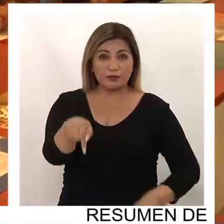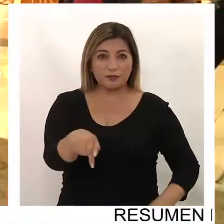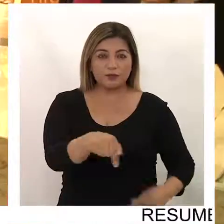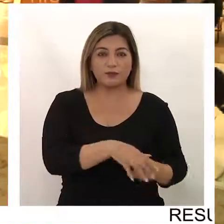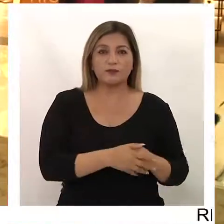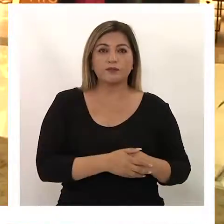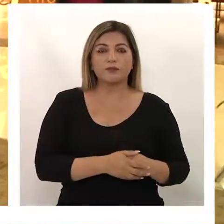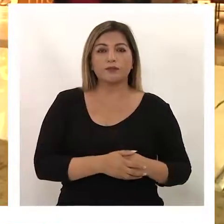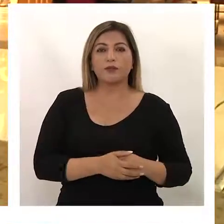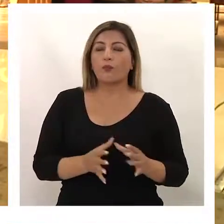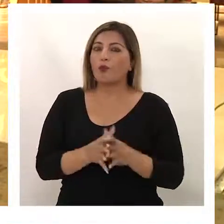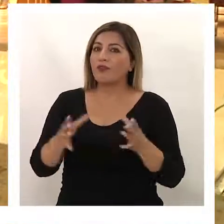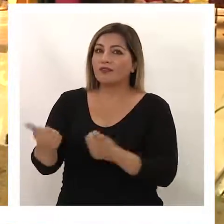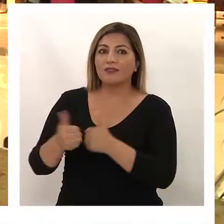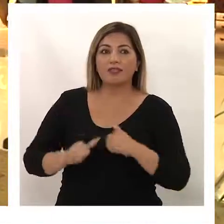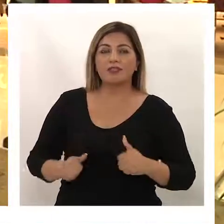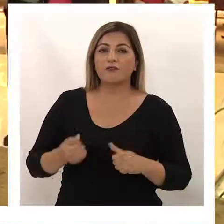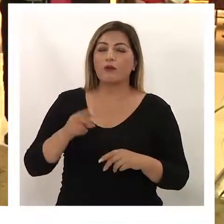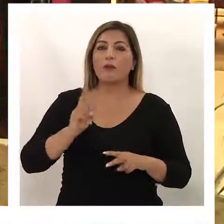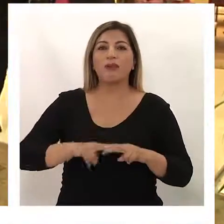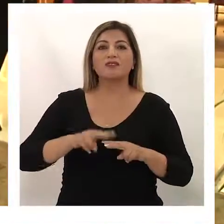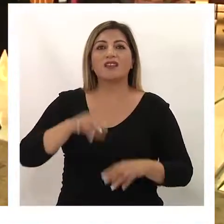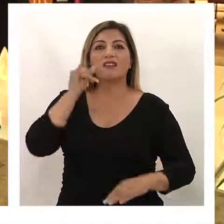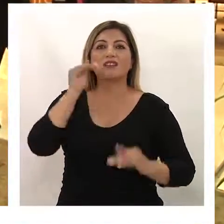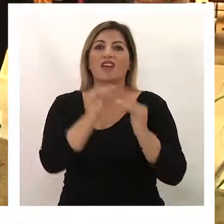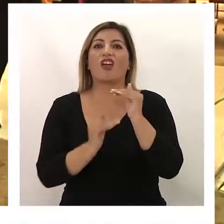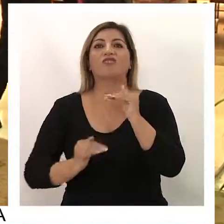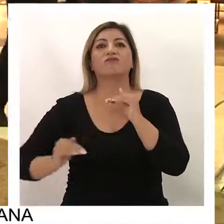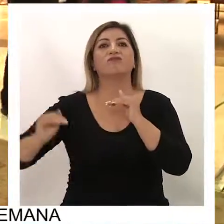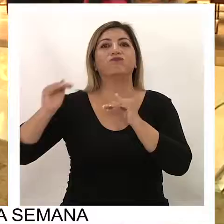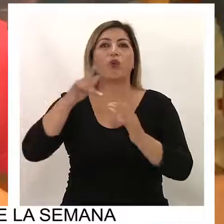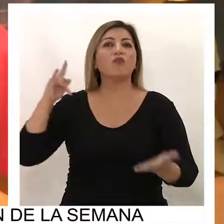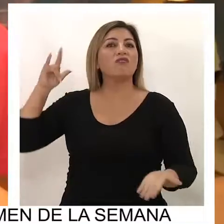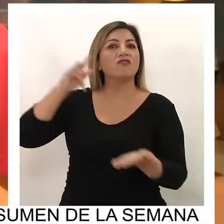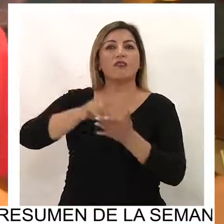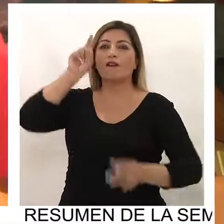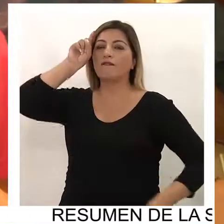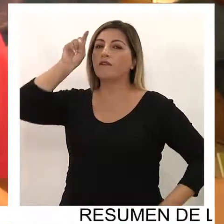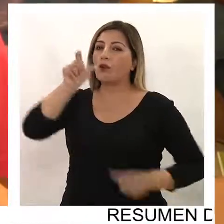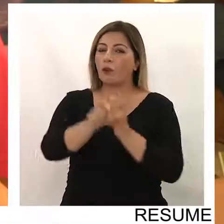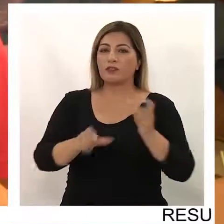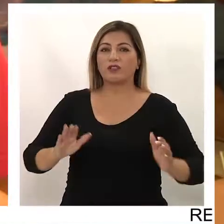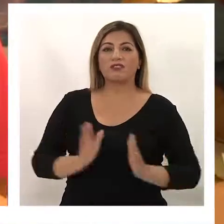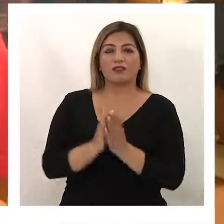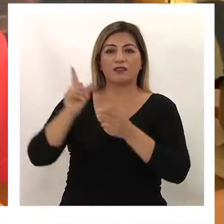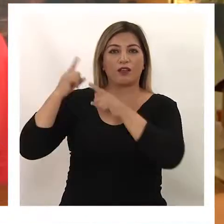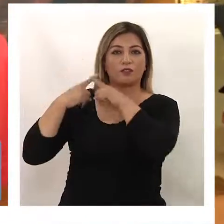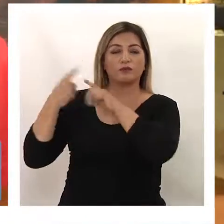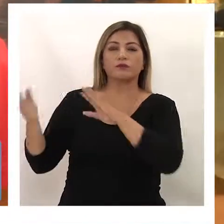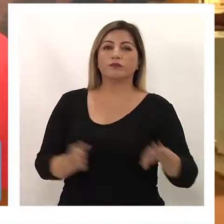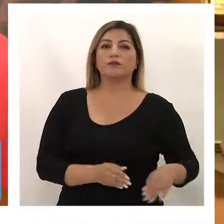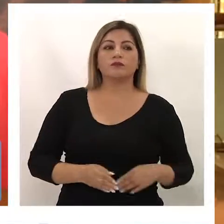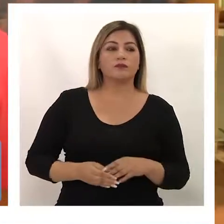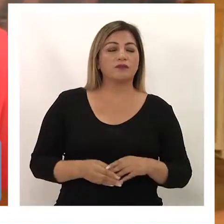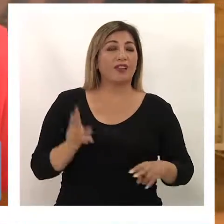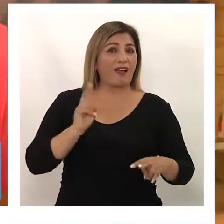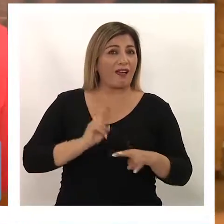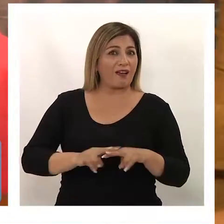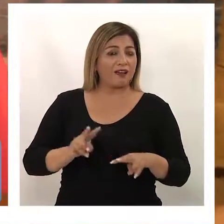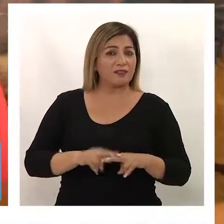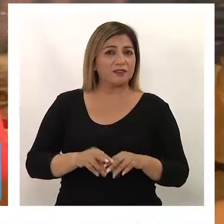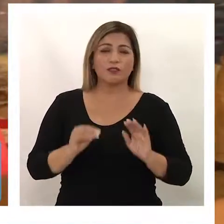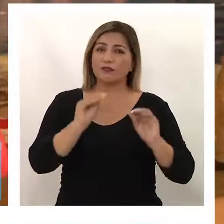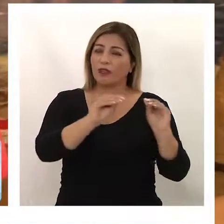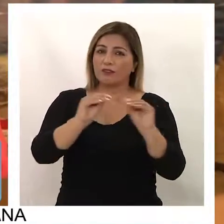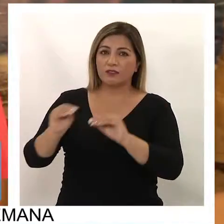para poder posicionar a Iquique como un destino preferido para los cruceños Hicimos una acción a público final entregamos información de la